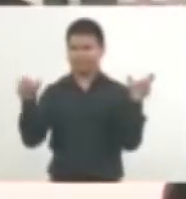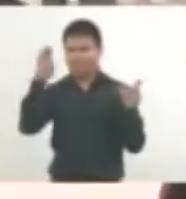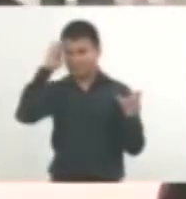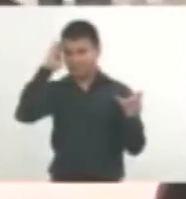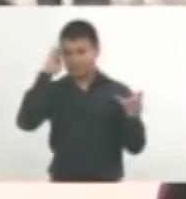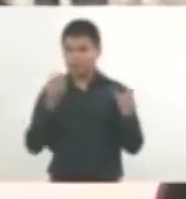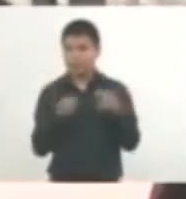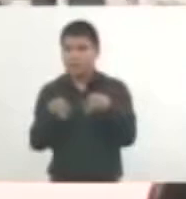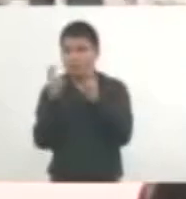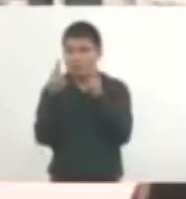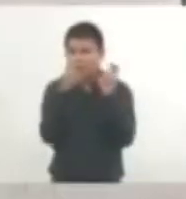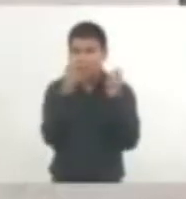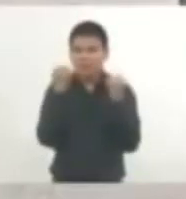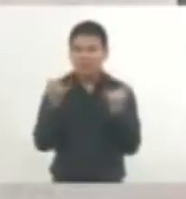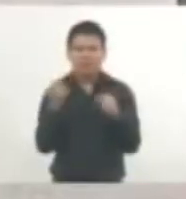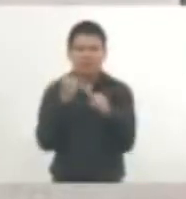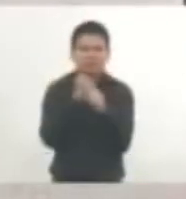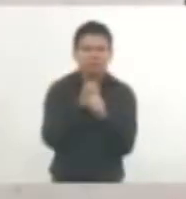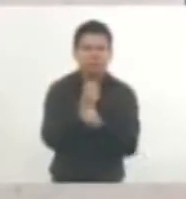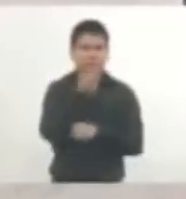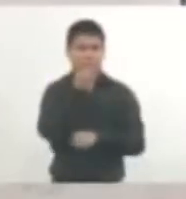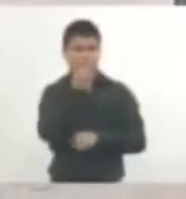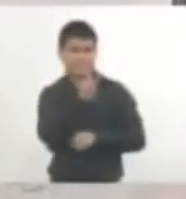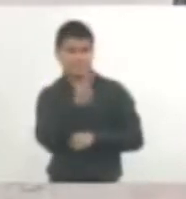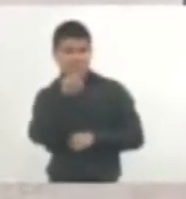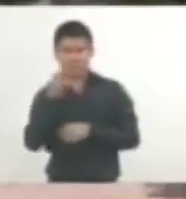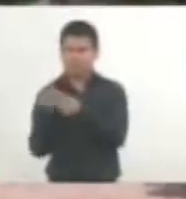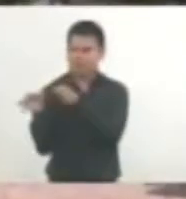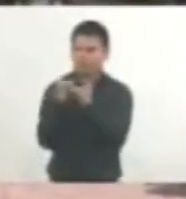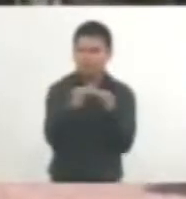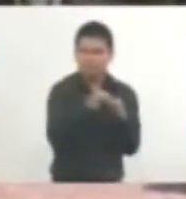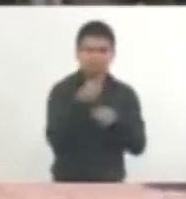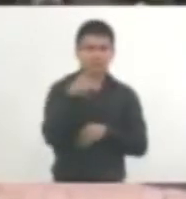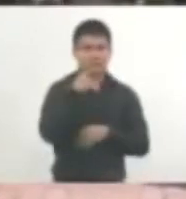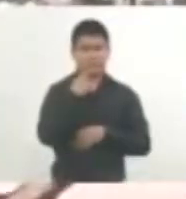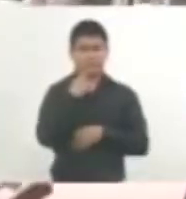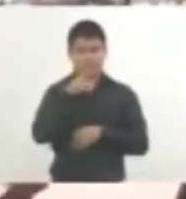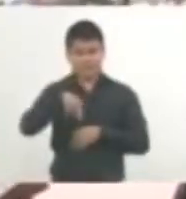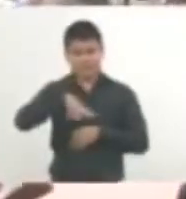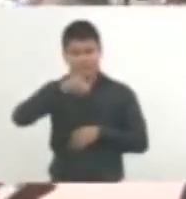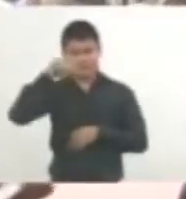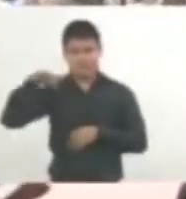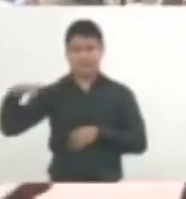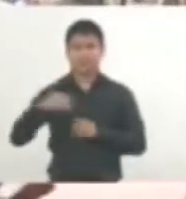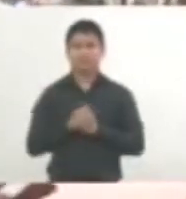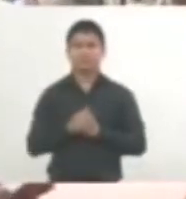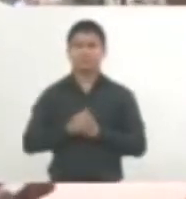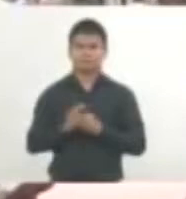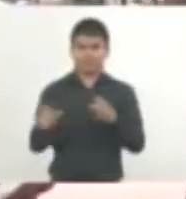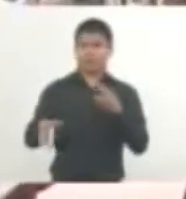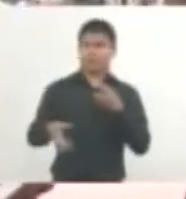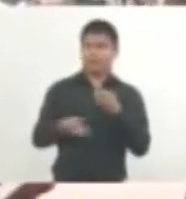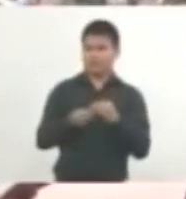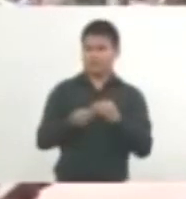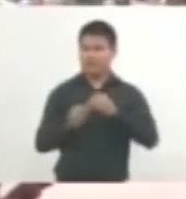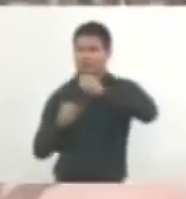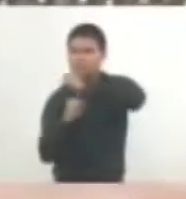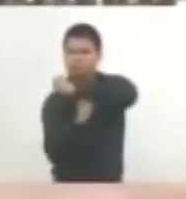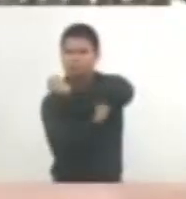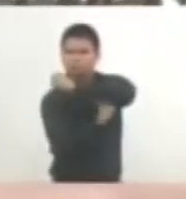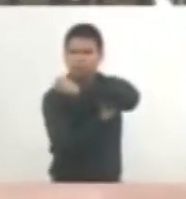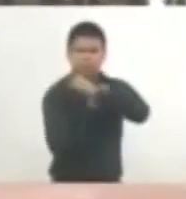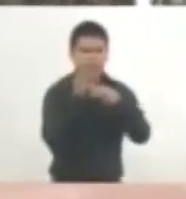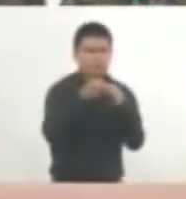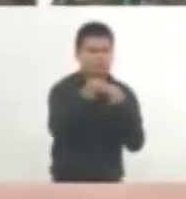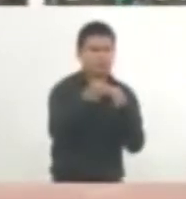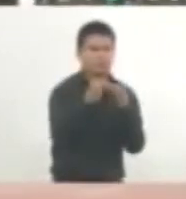a trabajar en los 26 municipios. De igual manera se va a fortalecer también lo que tiene que ver con los cascos urbanos. Desde